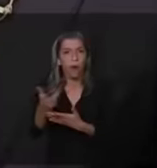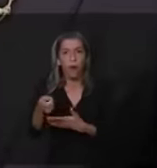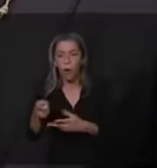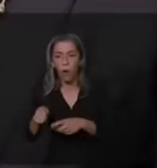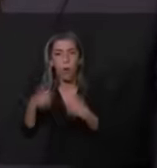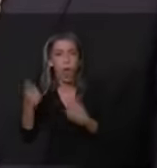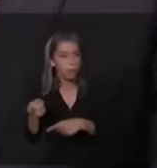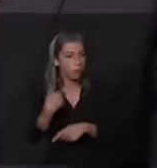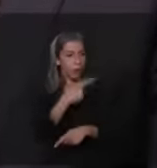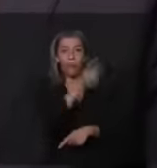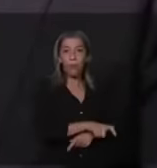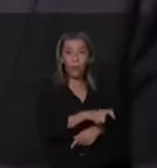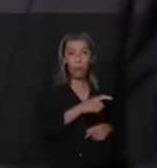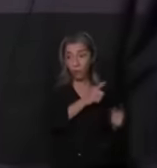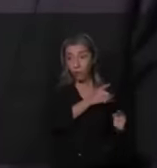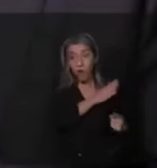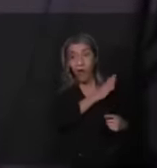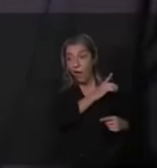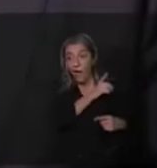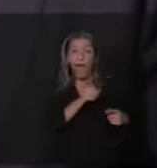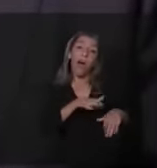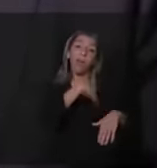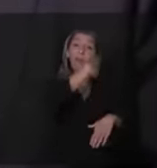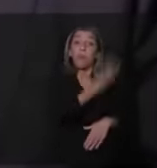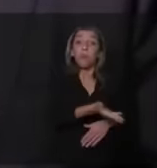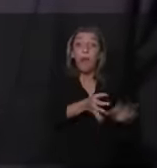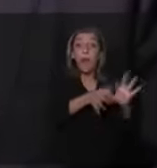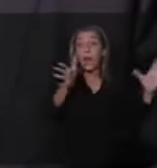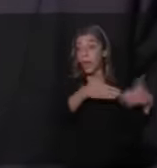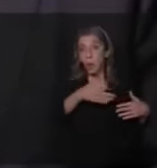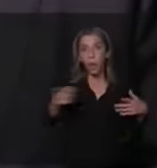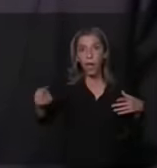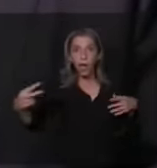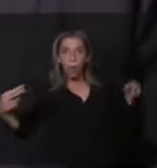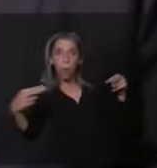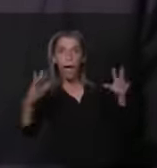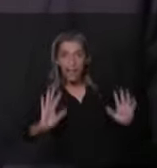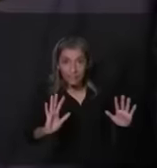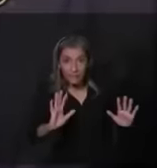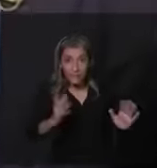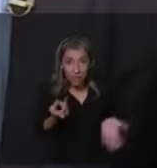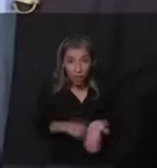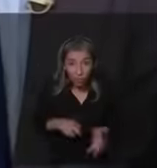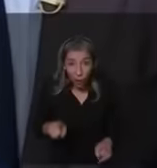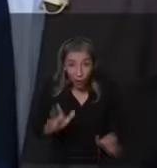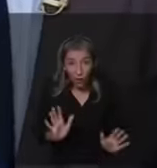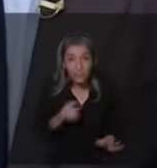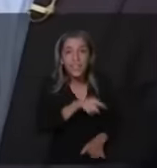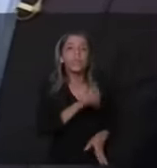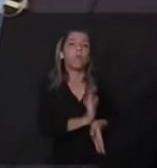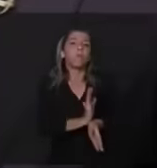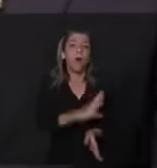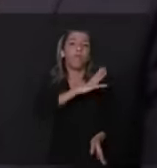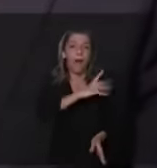el victimario. Y eso es centralmente cuando hay jueces o fiscales que dan las excarcelaciones o que no ordenan las